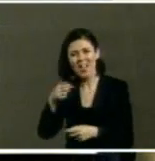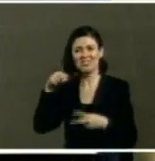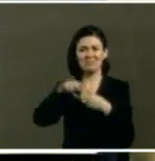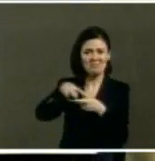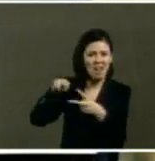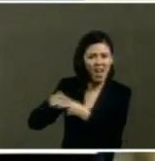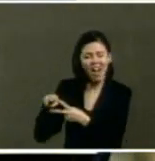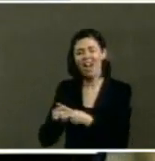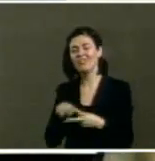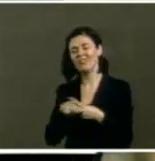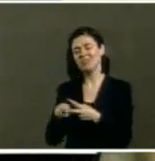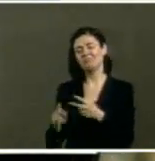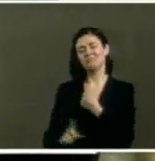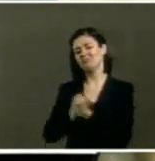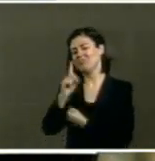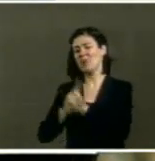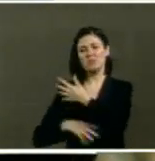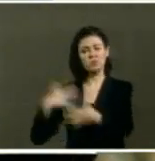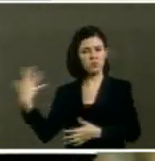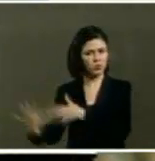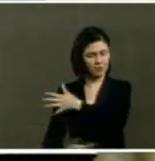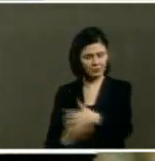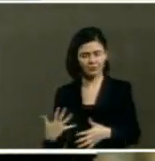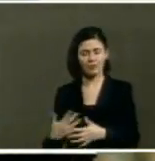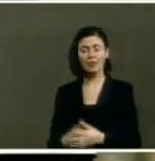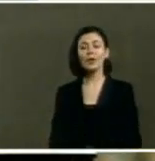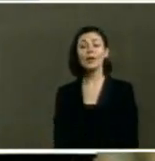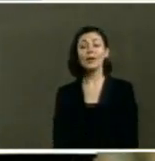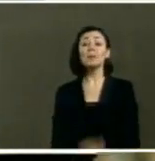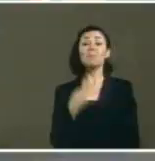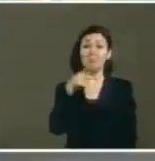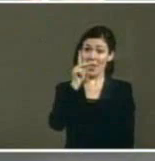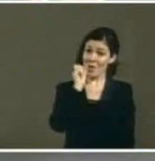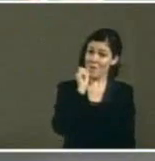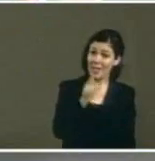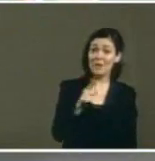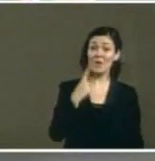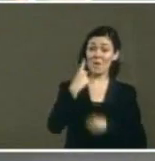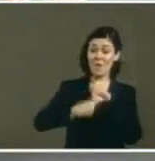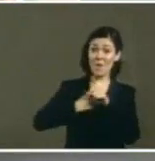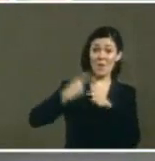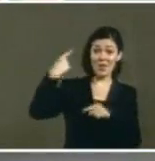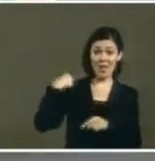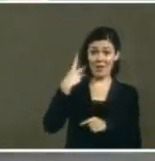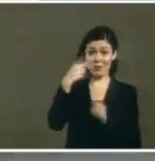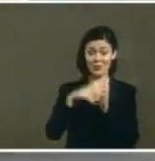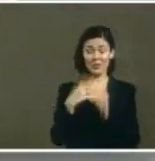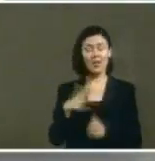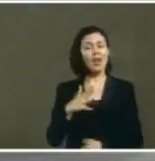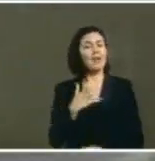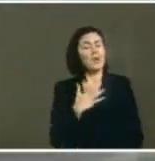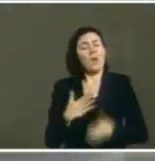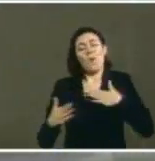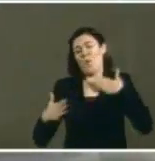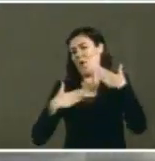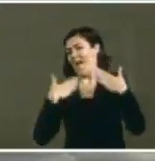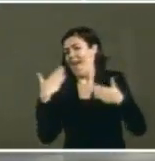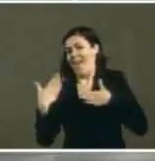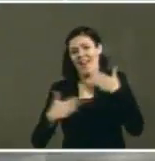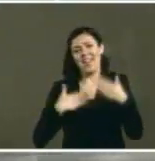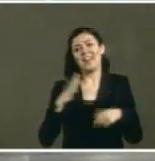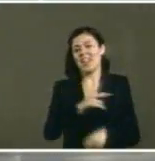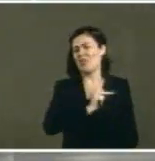los momentos de mayor alegría como mexicanos, el bicentenario de la independencia y el centenario de la